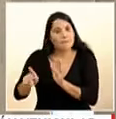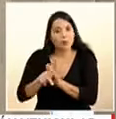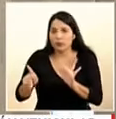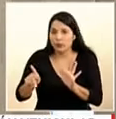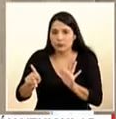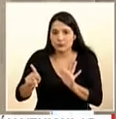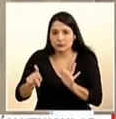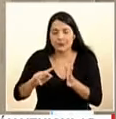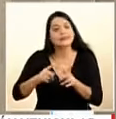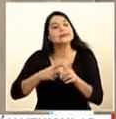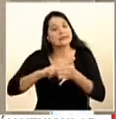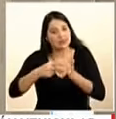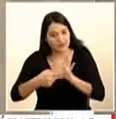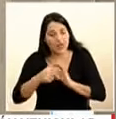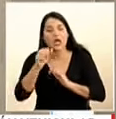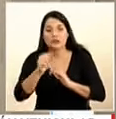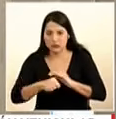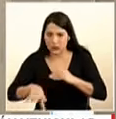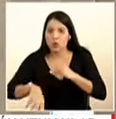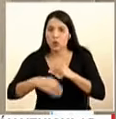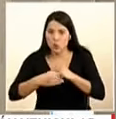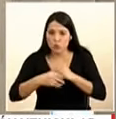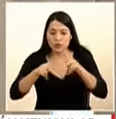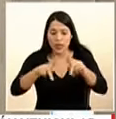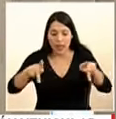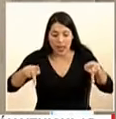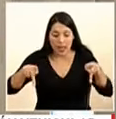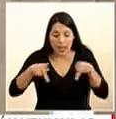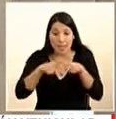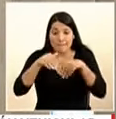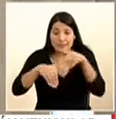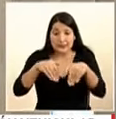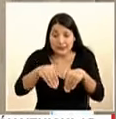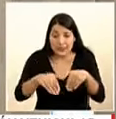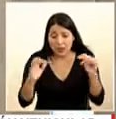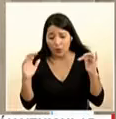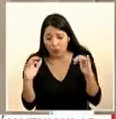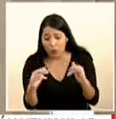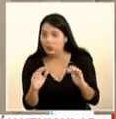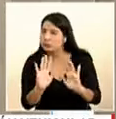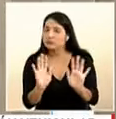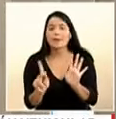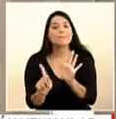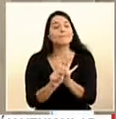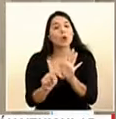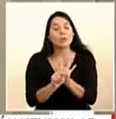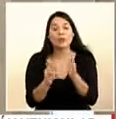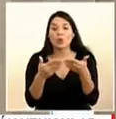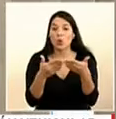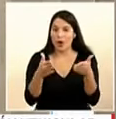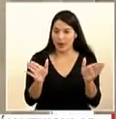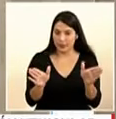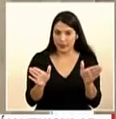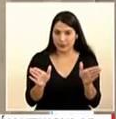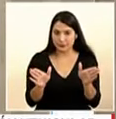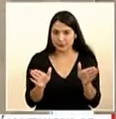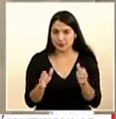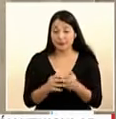ya dijimos que hay excepciones a los permisos sanitarios de funcionamiento que no te permiten en su funcionamiento normal